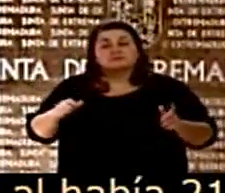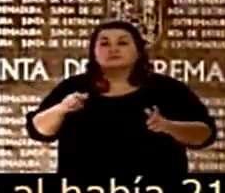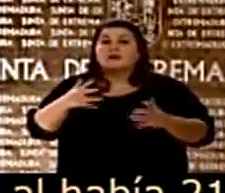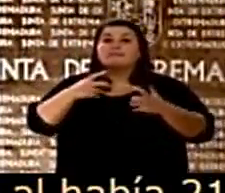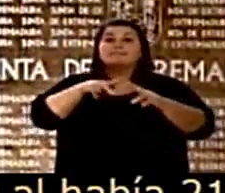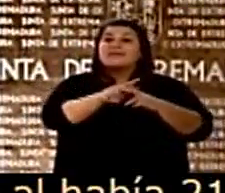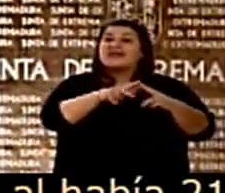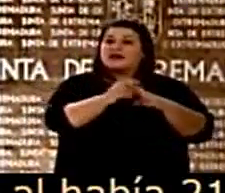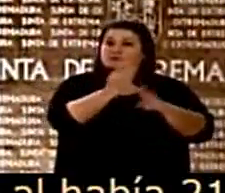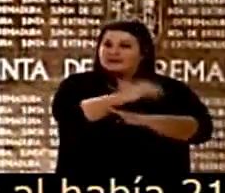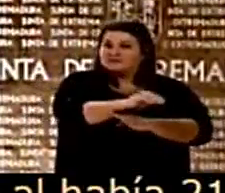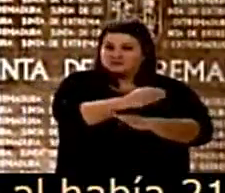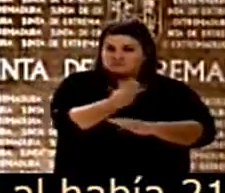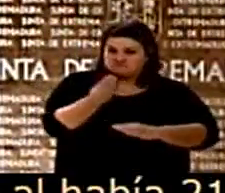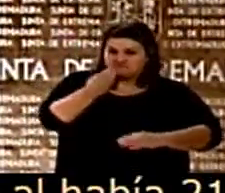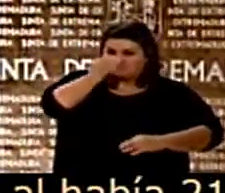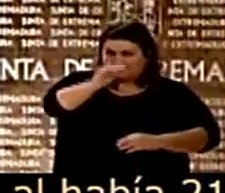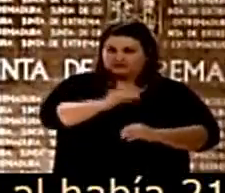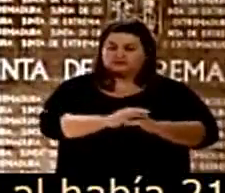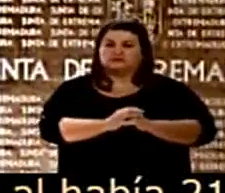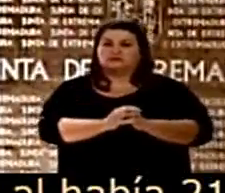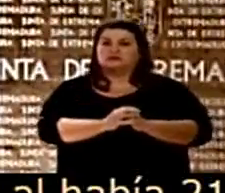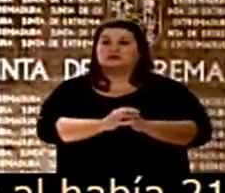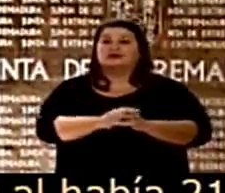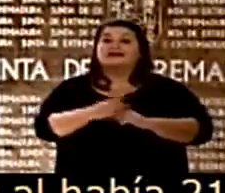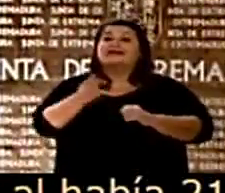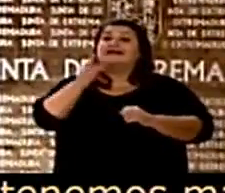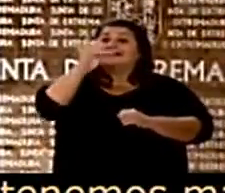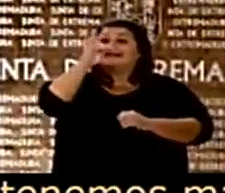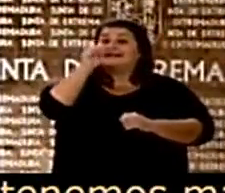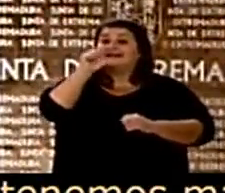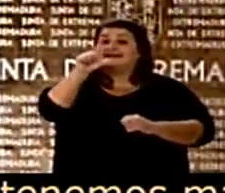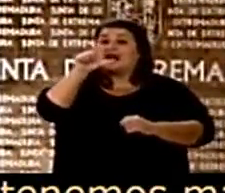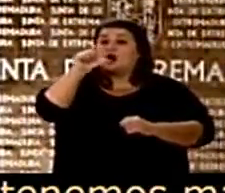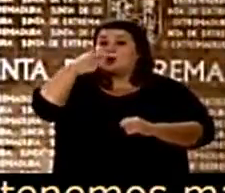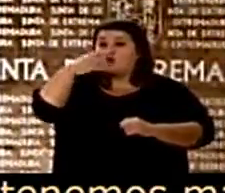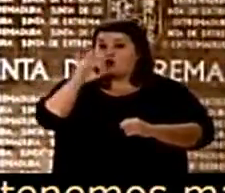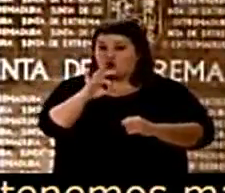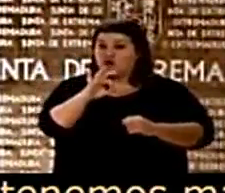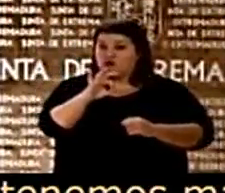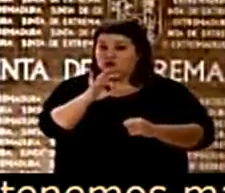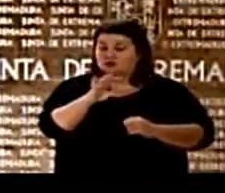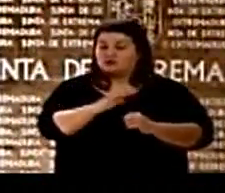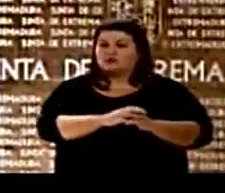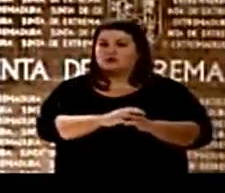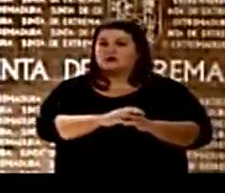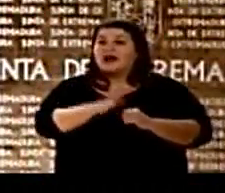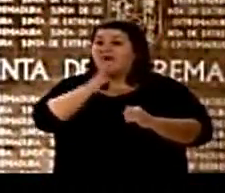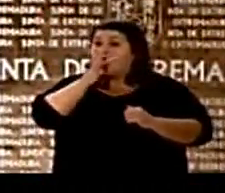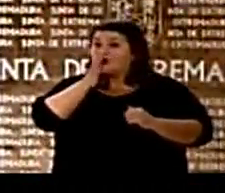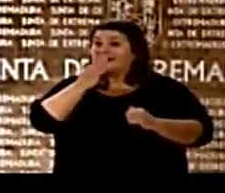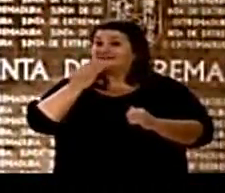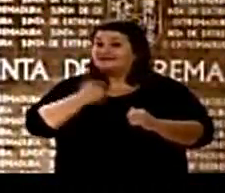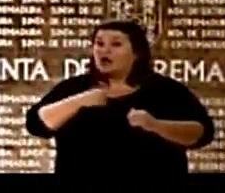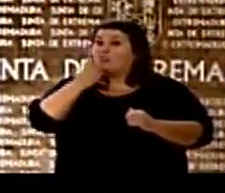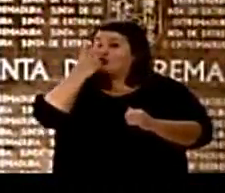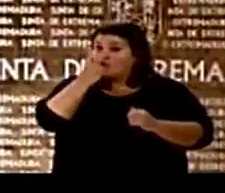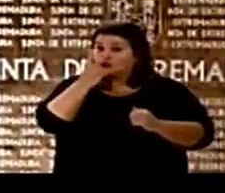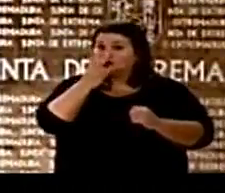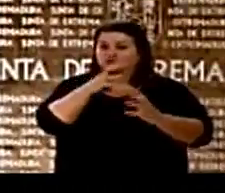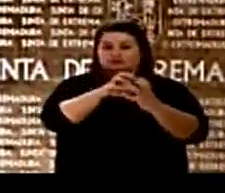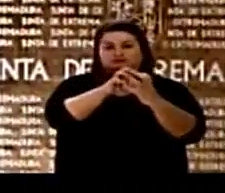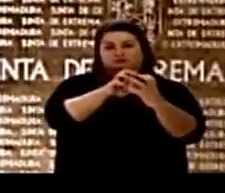para mantenimiento y el Talgo, que ahora ya dispone de 2